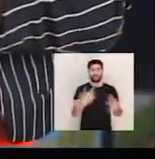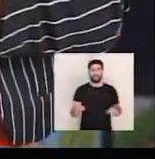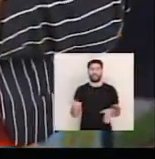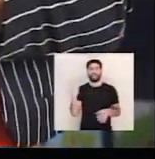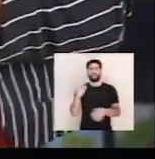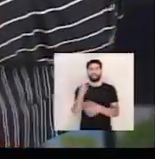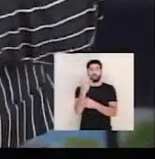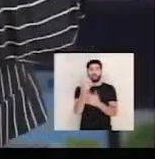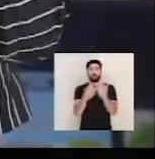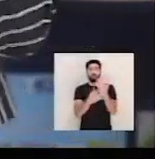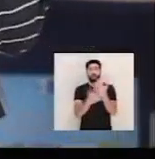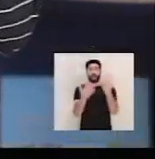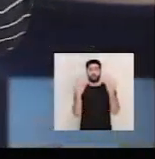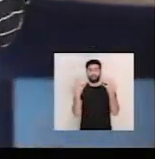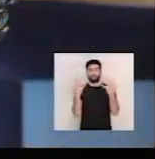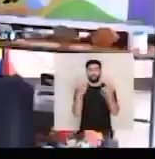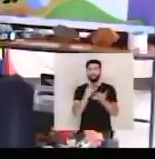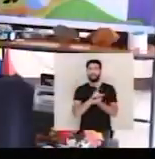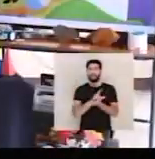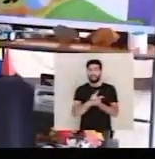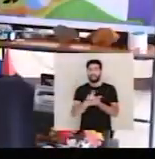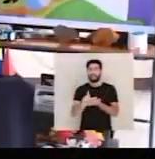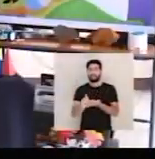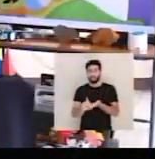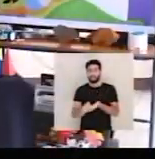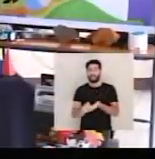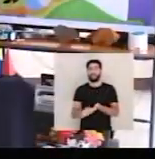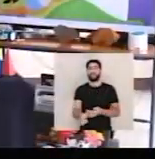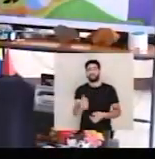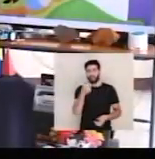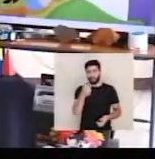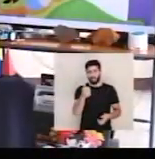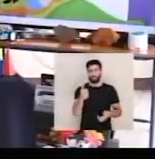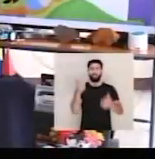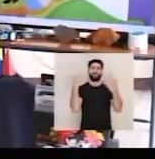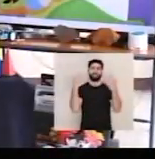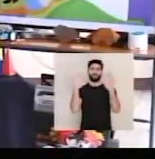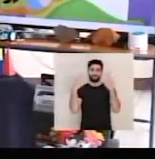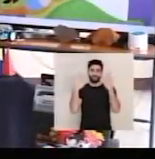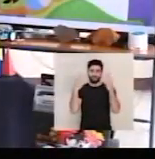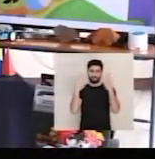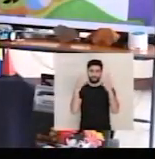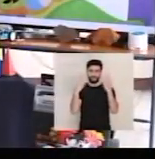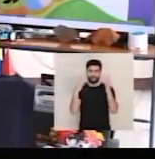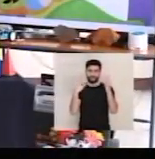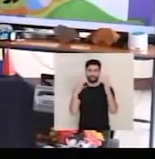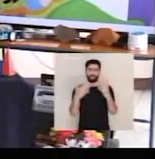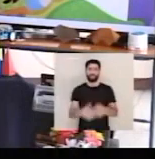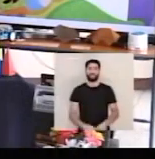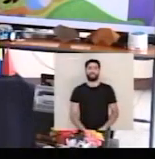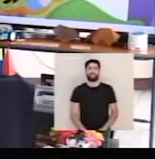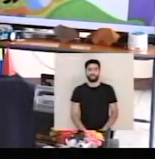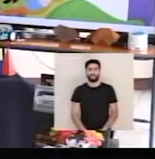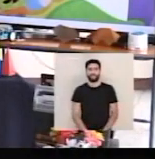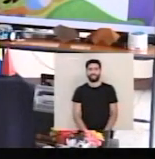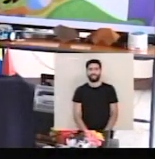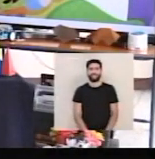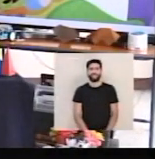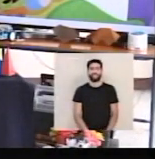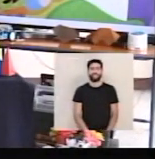Mira cómo quedaron nuestras manitas. Muy bien. ¡Un fuerte aplauso!